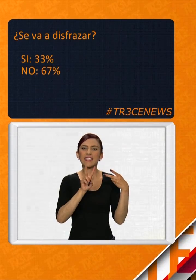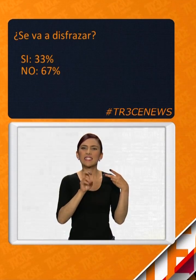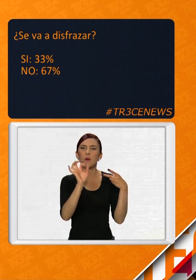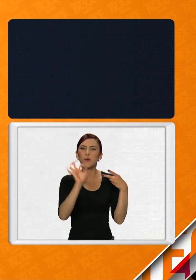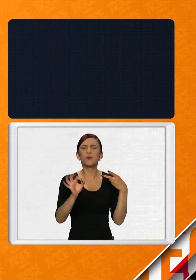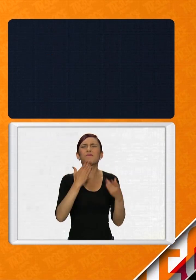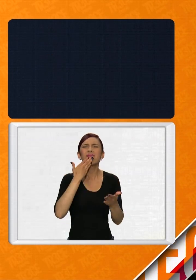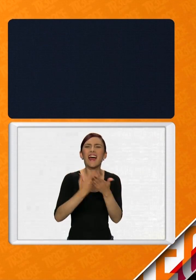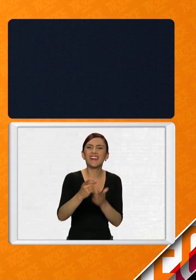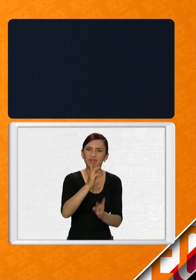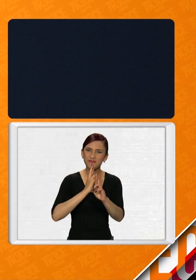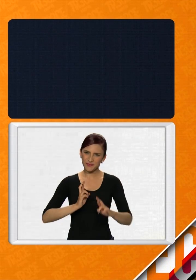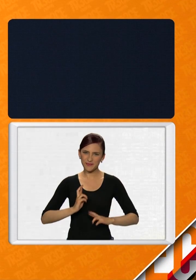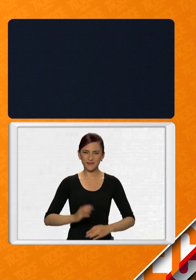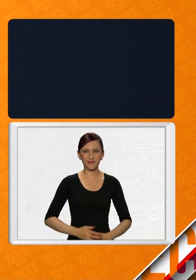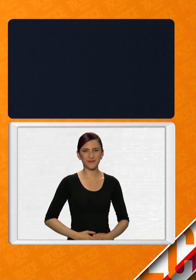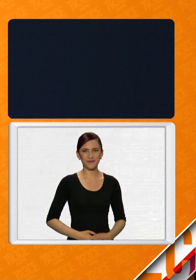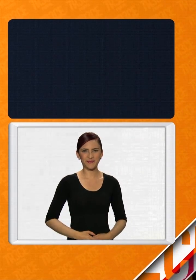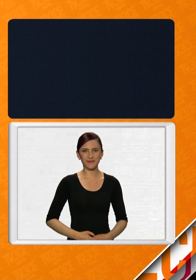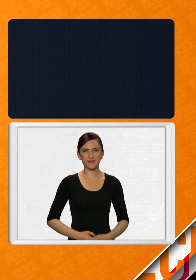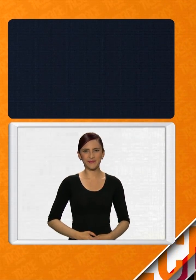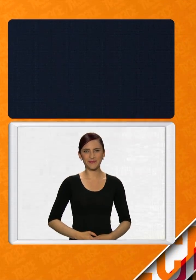67%. Gracias por participar.